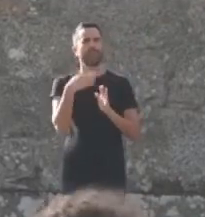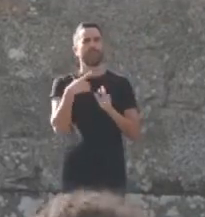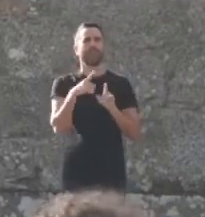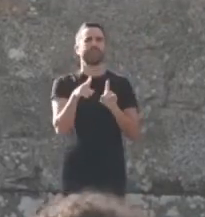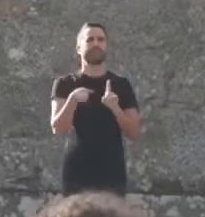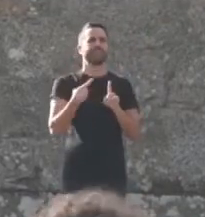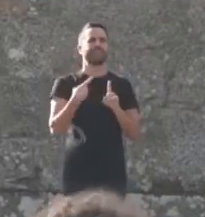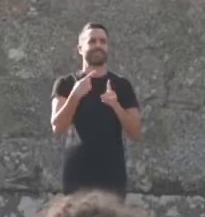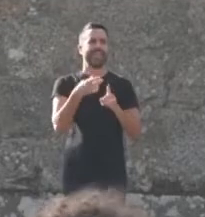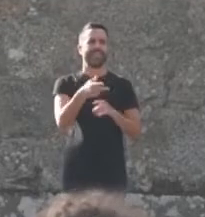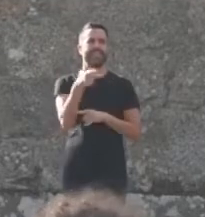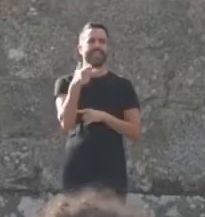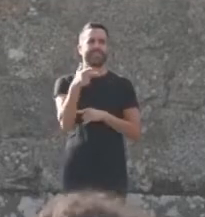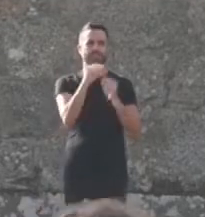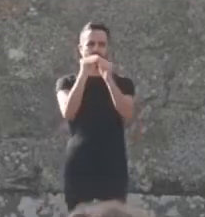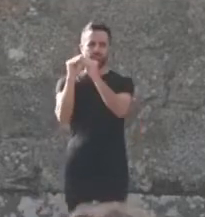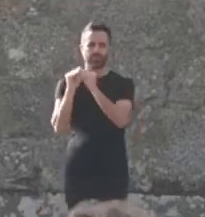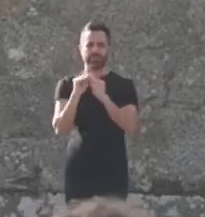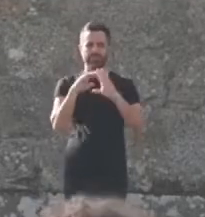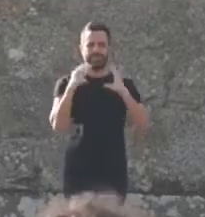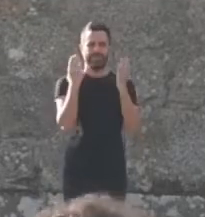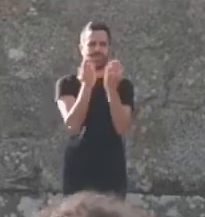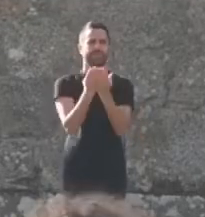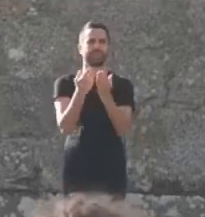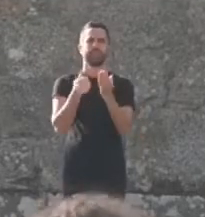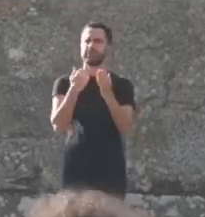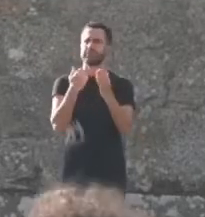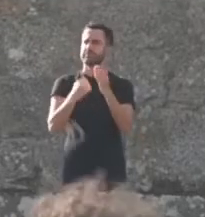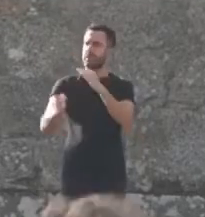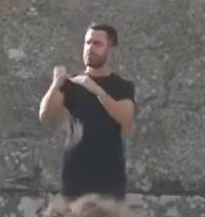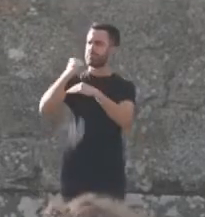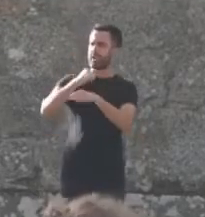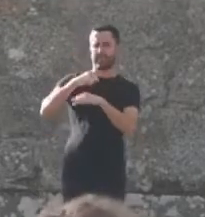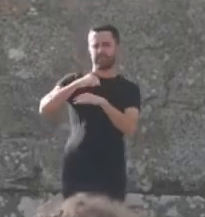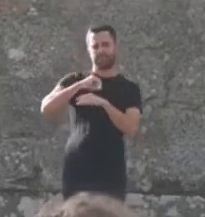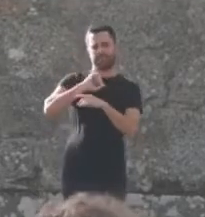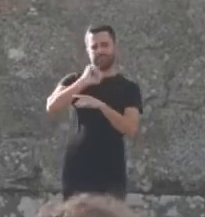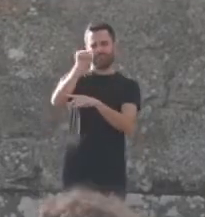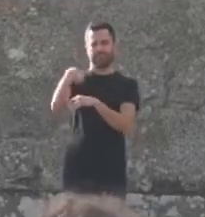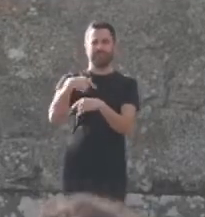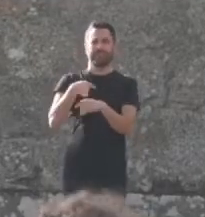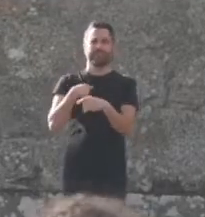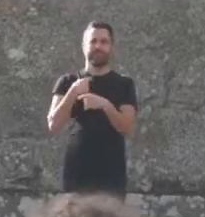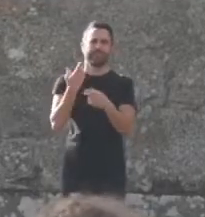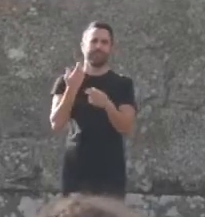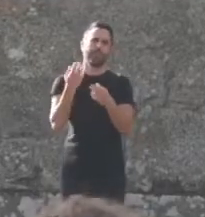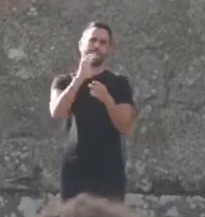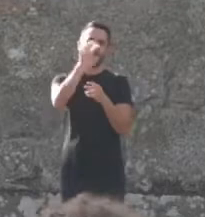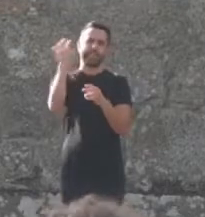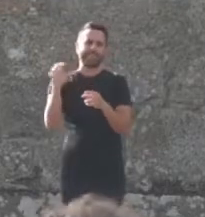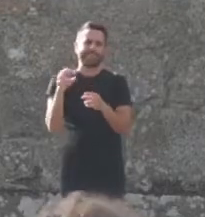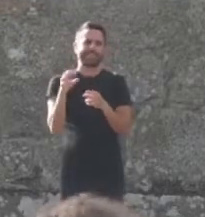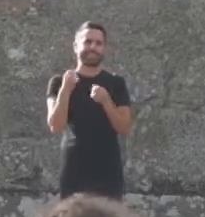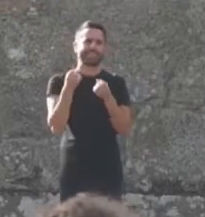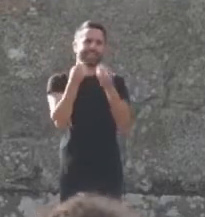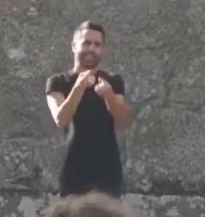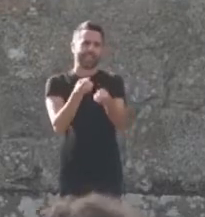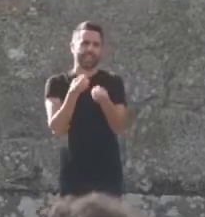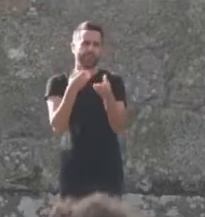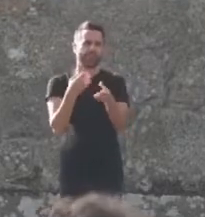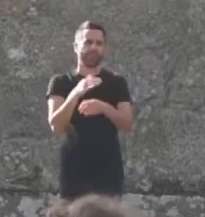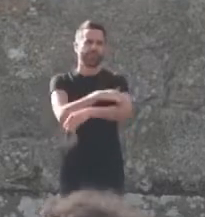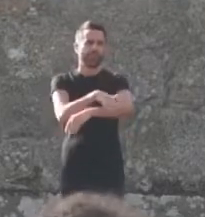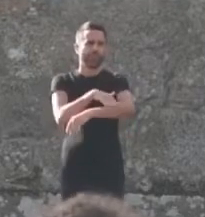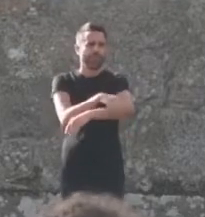riba dos países, dos gobernos, dos relatos, da historia, dos povos, das controversias,